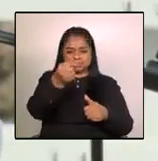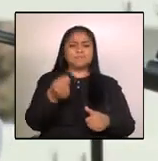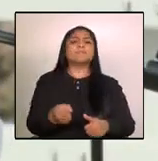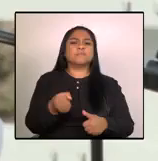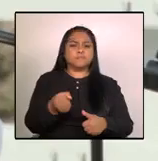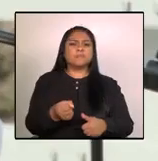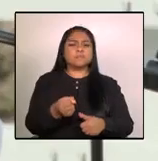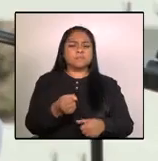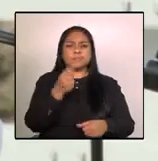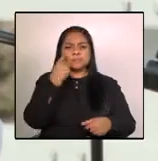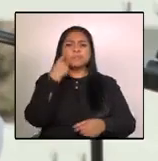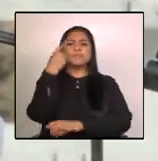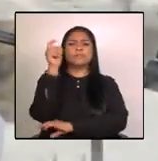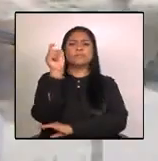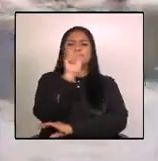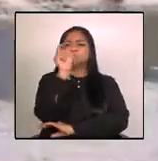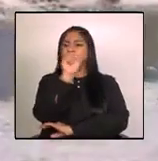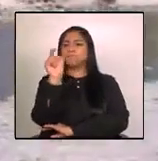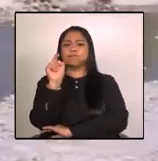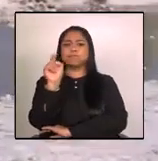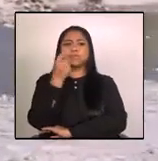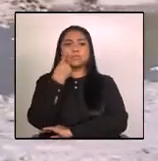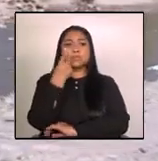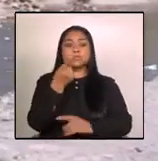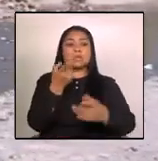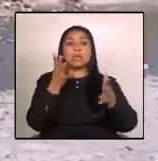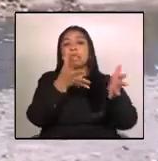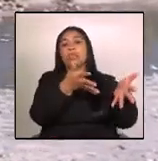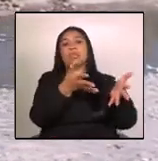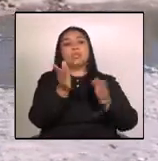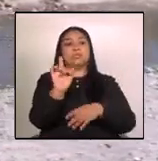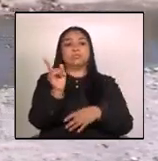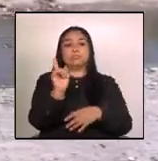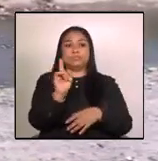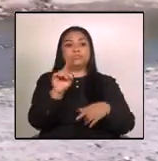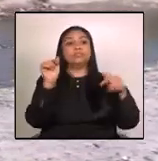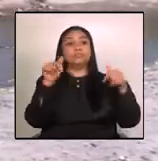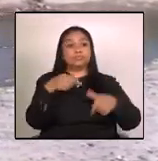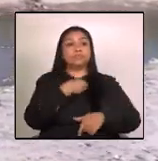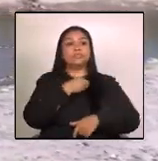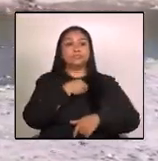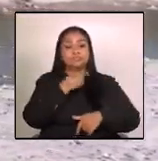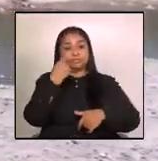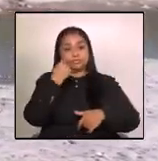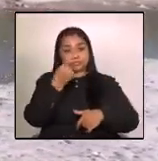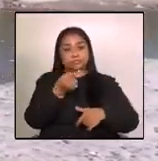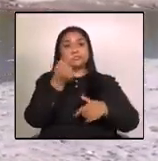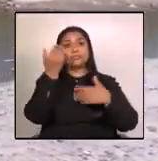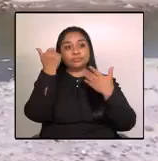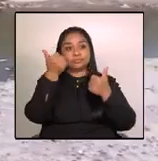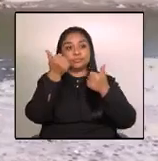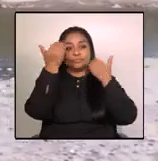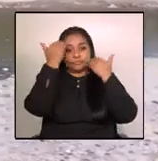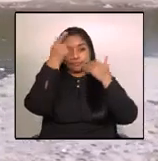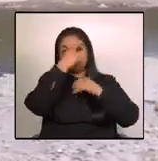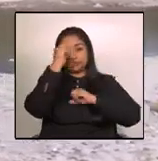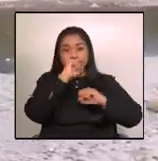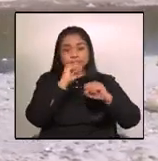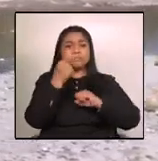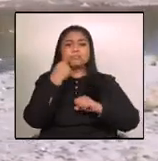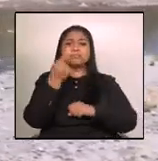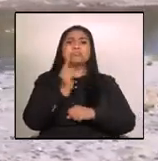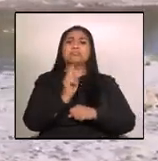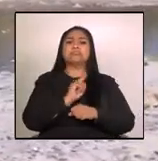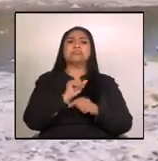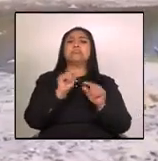y fiscalizamos y no dejamos que la obra se quede tirada. Y hoy quiero reconocer este buen trabajo, que nunca lo critiqué,